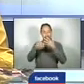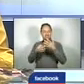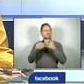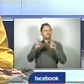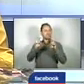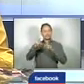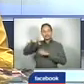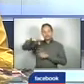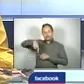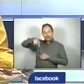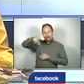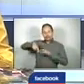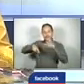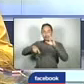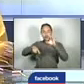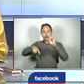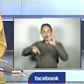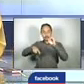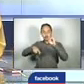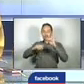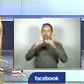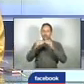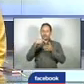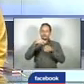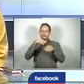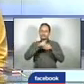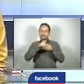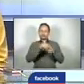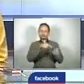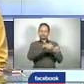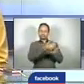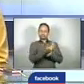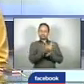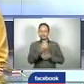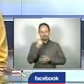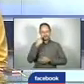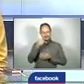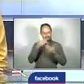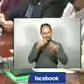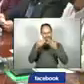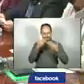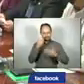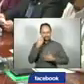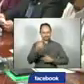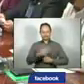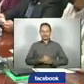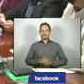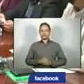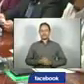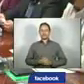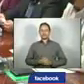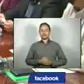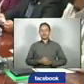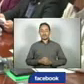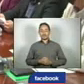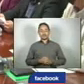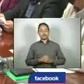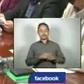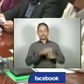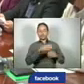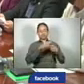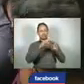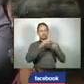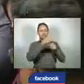tarjetas de crédito y cobros por parte de bancos. Veamos los detalles. Con votos de todas las fracciones